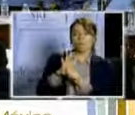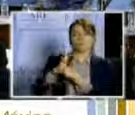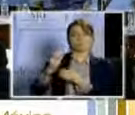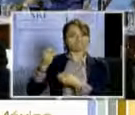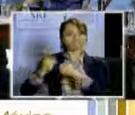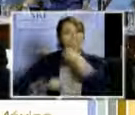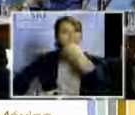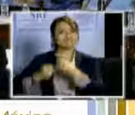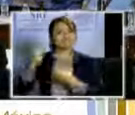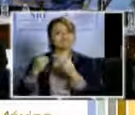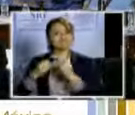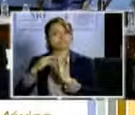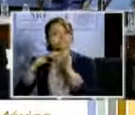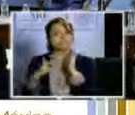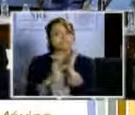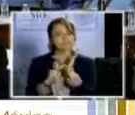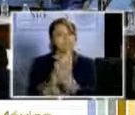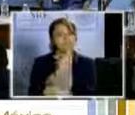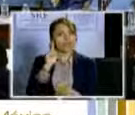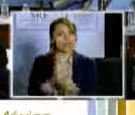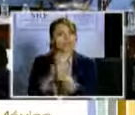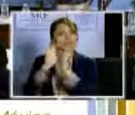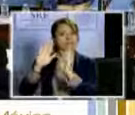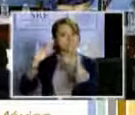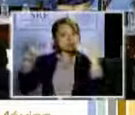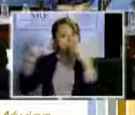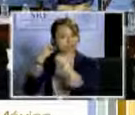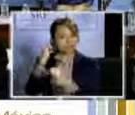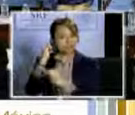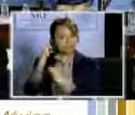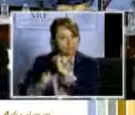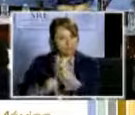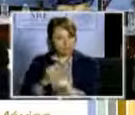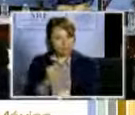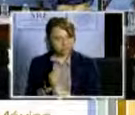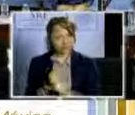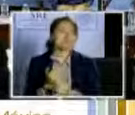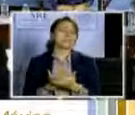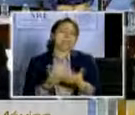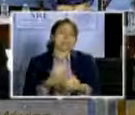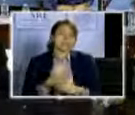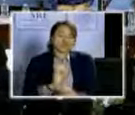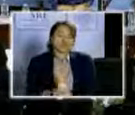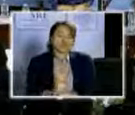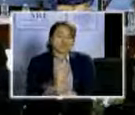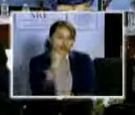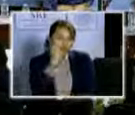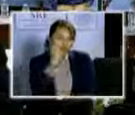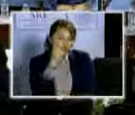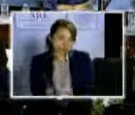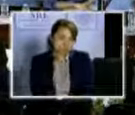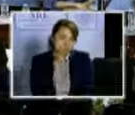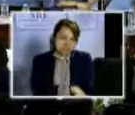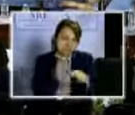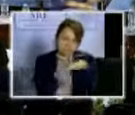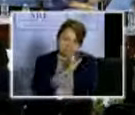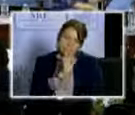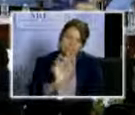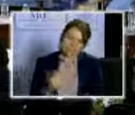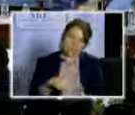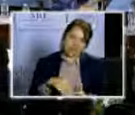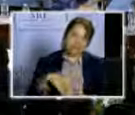¿Qué duda cabe también de que la promoción del desarme, y no quiero extenderme mucho en ello, ya lo dijo